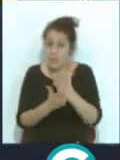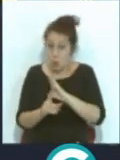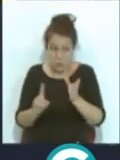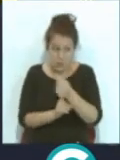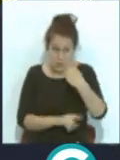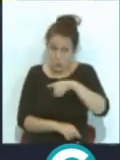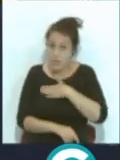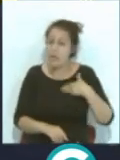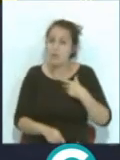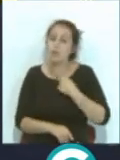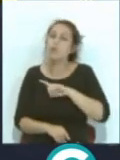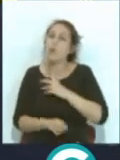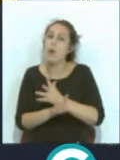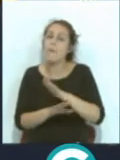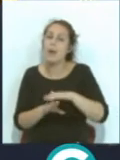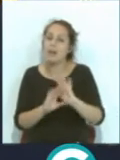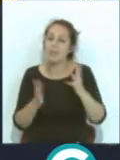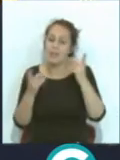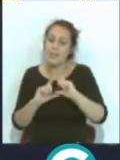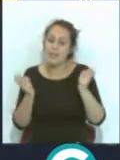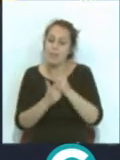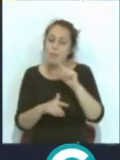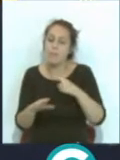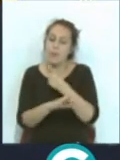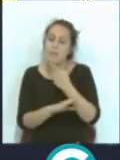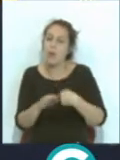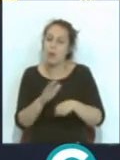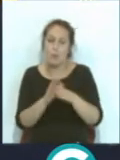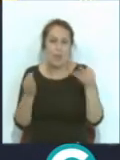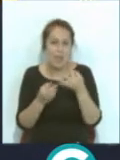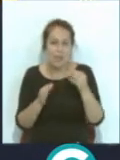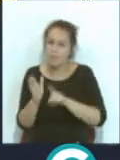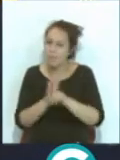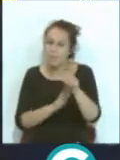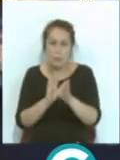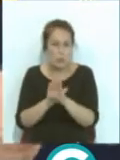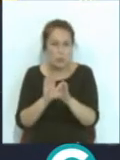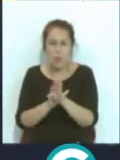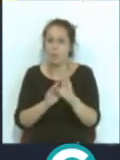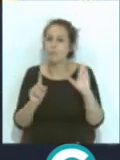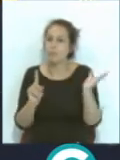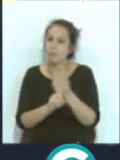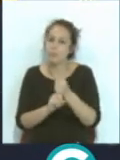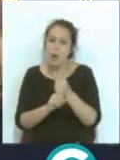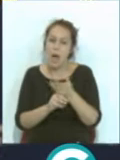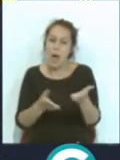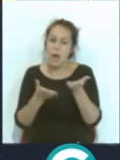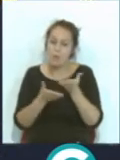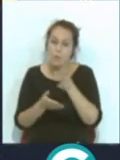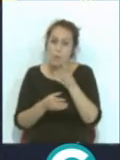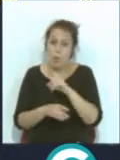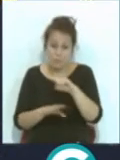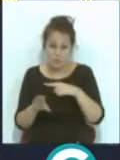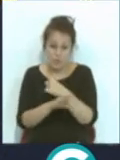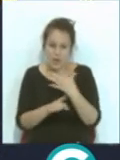Nosotros tenemos que jugar para salvarnos, tenemos que este equipo mantenerlo en Primera División, que siga creciendo, que siga consiguiendo las ayudas que tiene por estar en primera